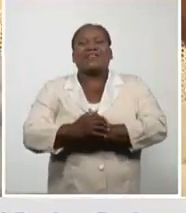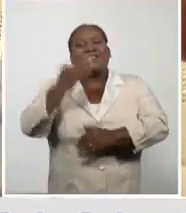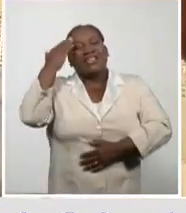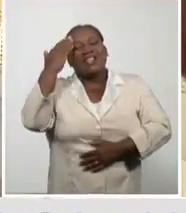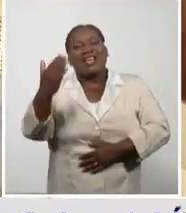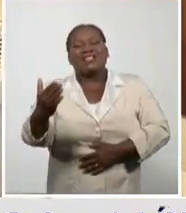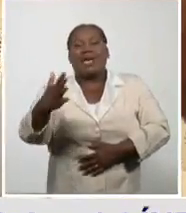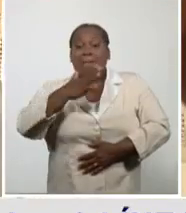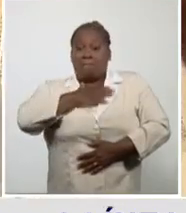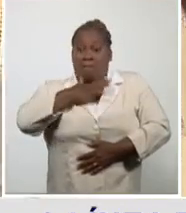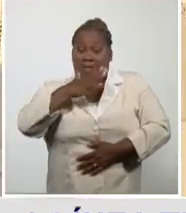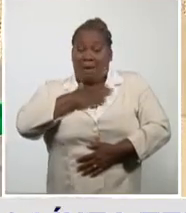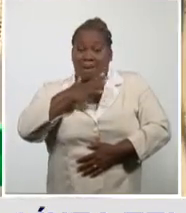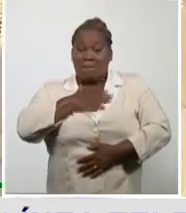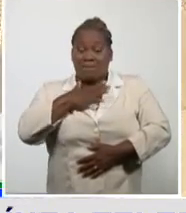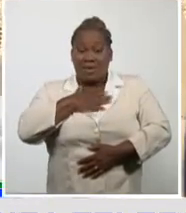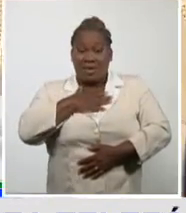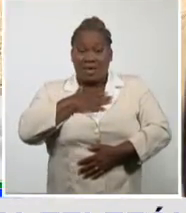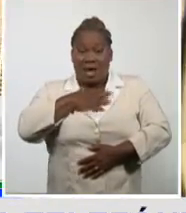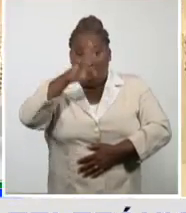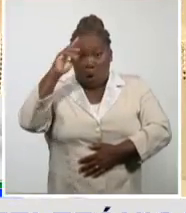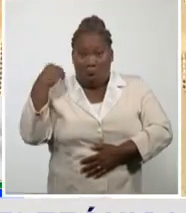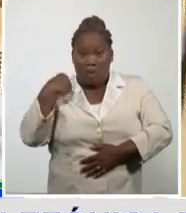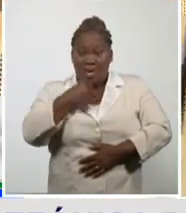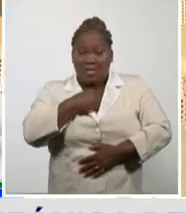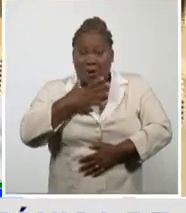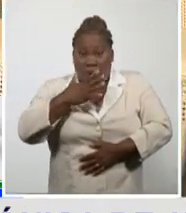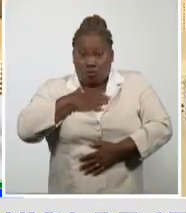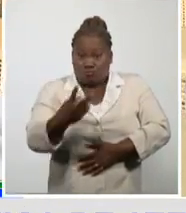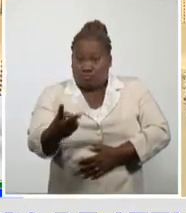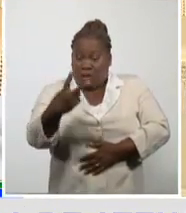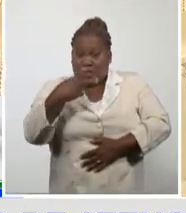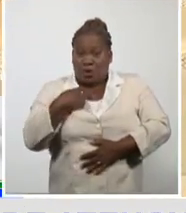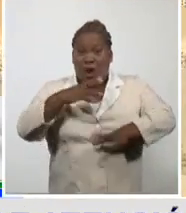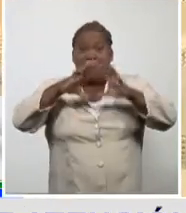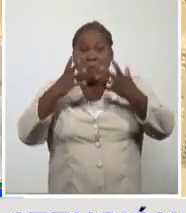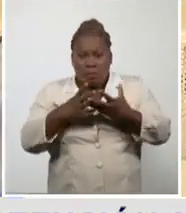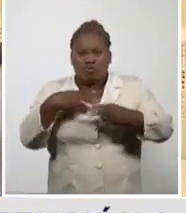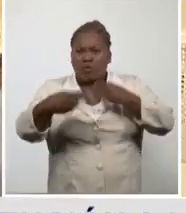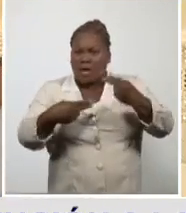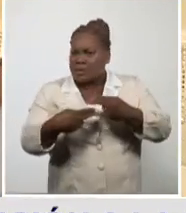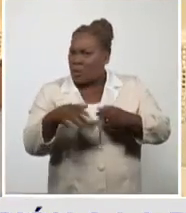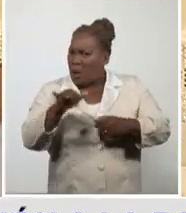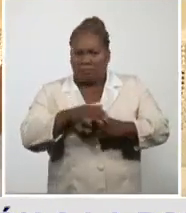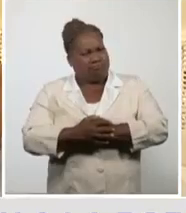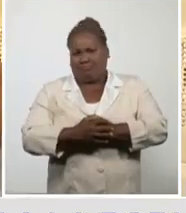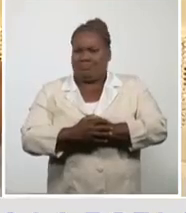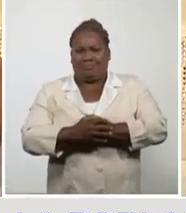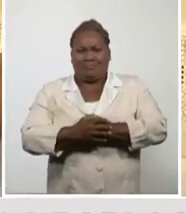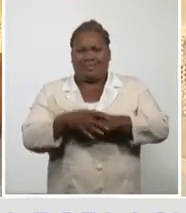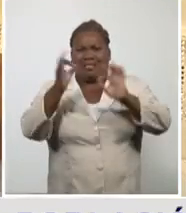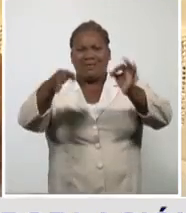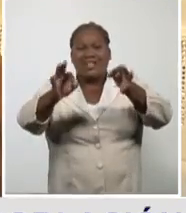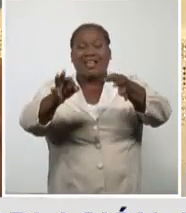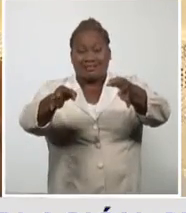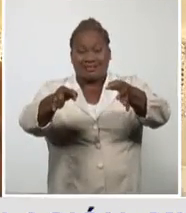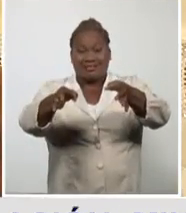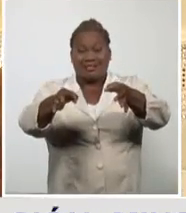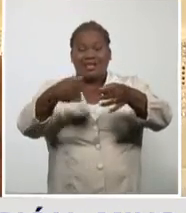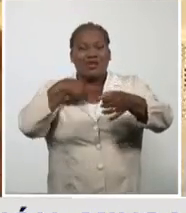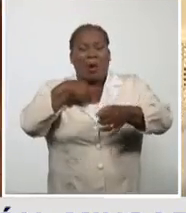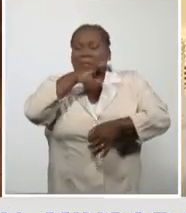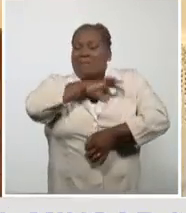Para mí, tocar los médicos con nosotros, en el mundo entero no se hace. De verdad. Me siento